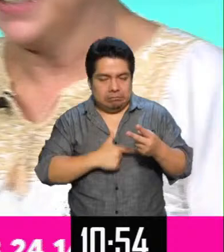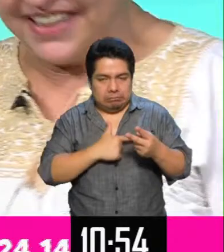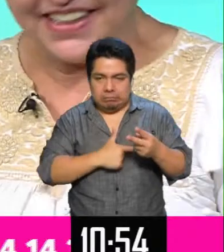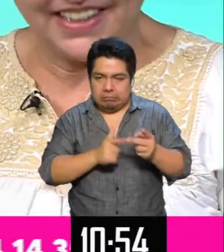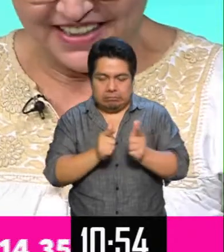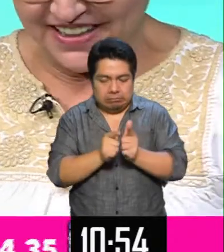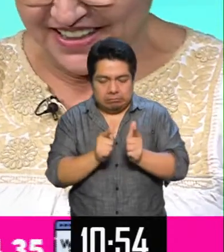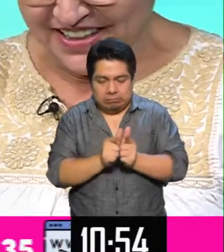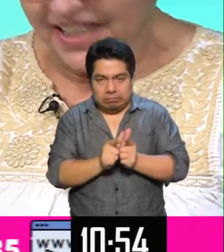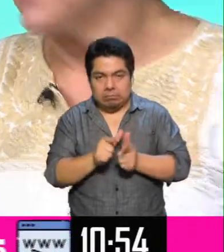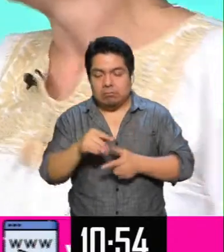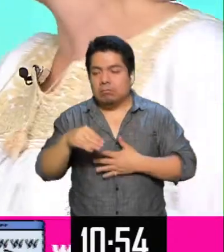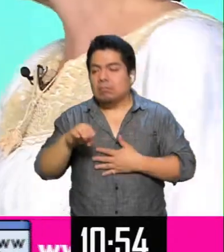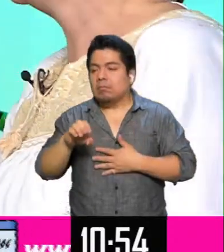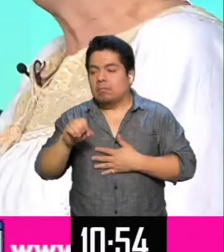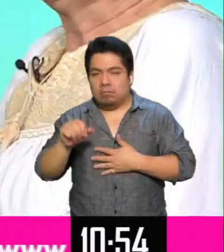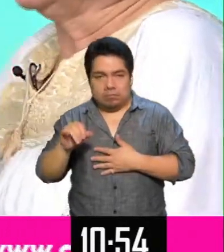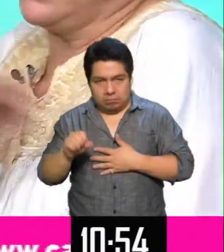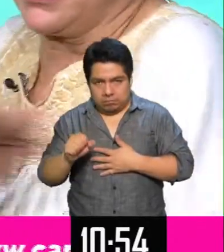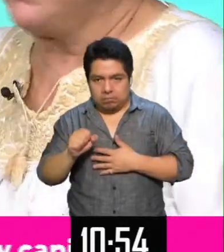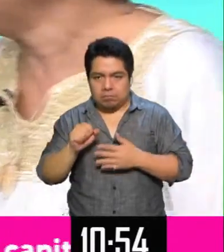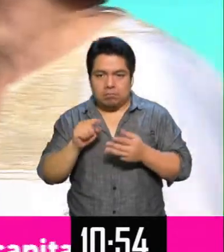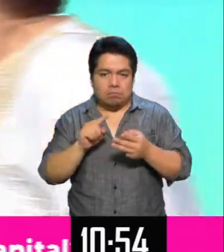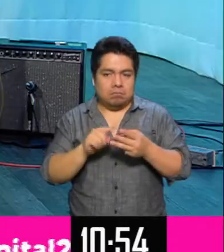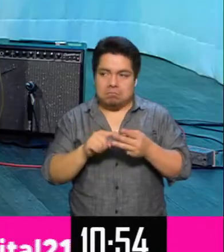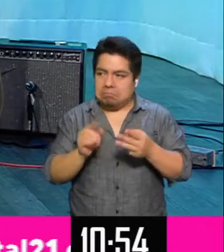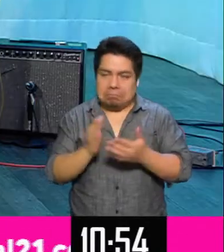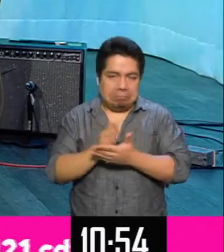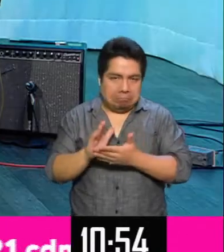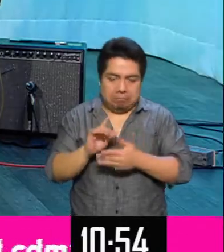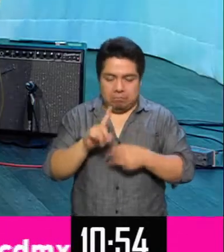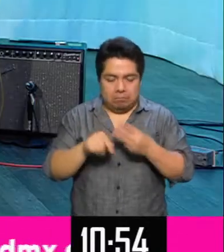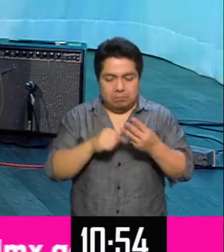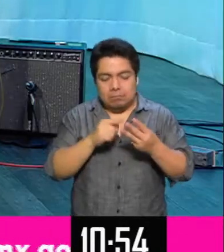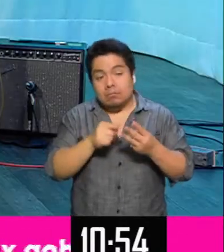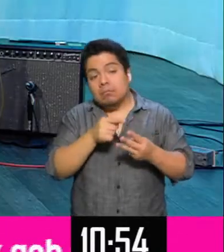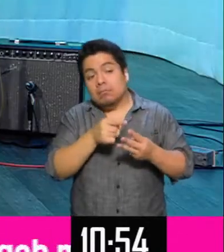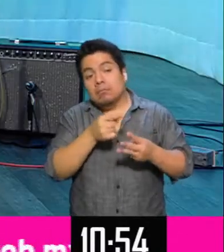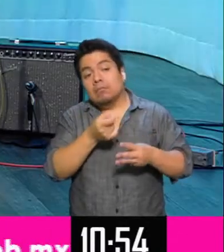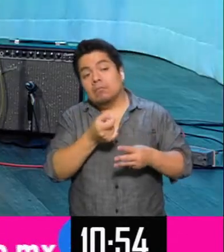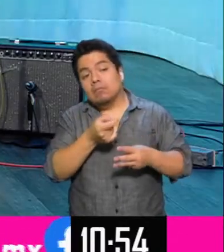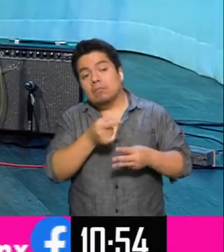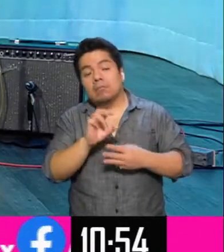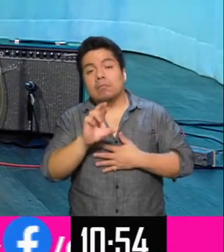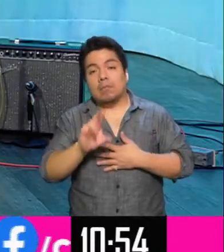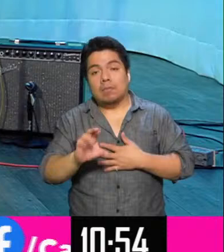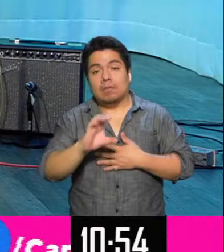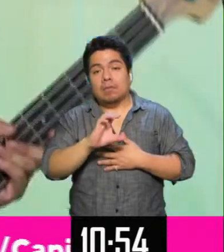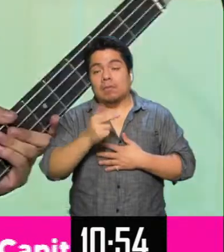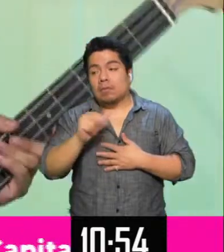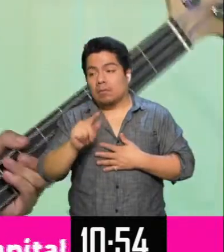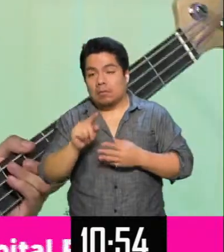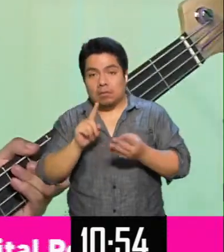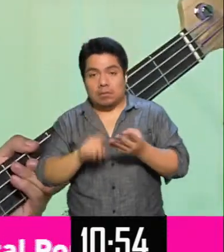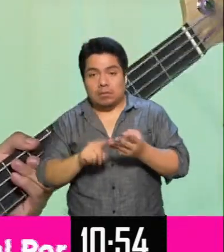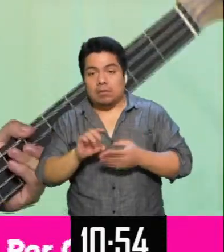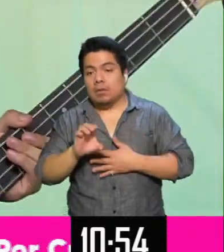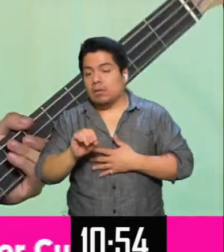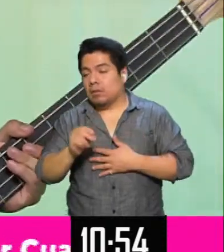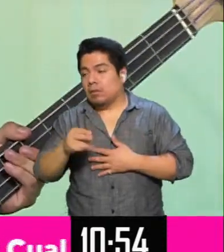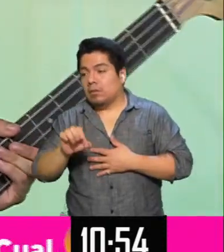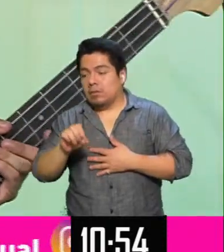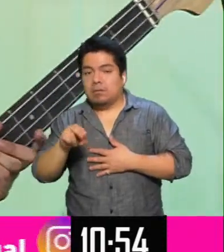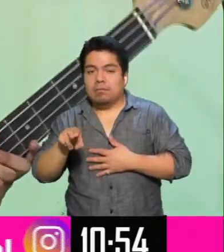creo que va a ser Muse, la verdad. Ok, o sea, nada que ver. ¿Y el compañero? ¿Y usted a quién oía? Red Hot Chili Peppers, The Strokes. Este